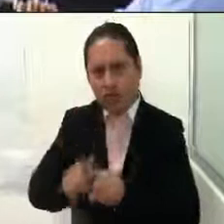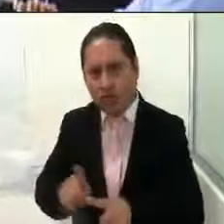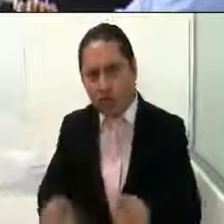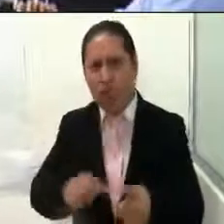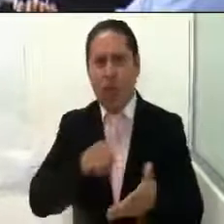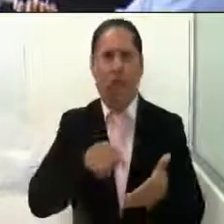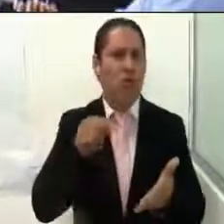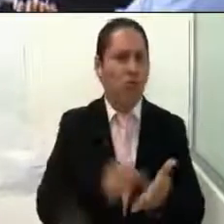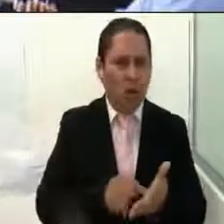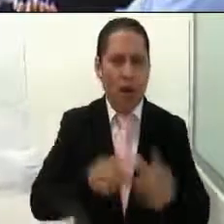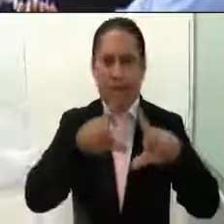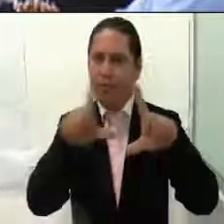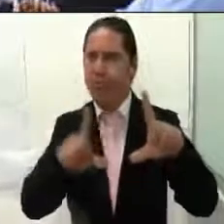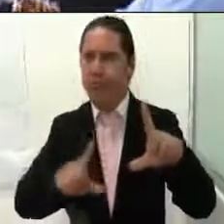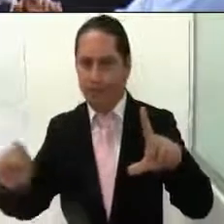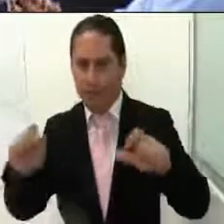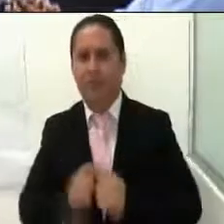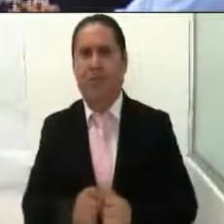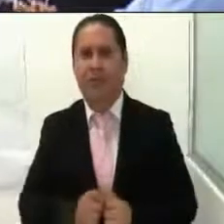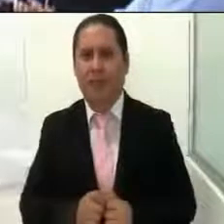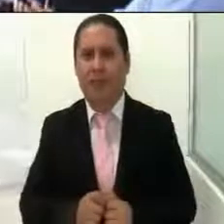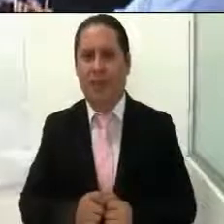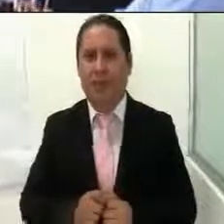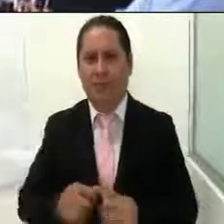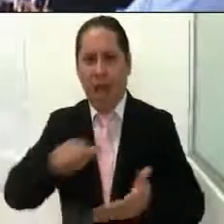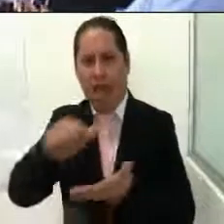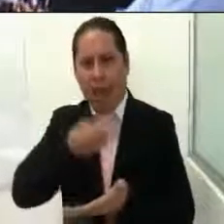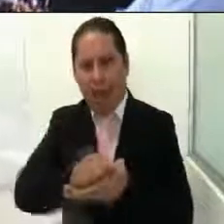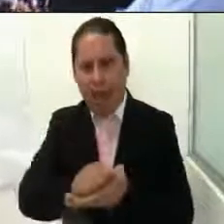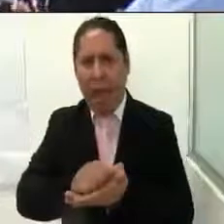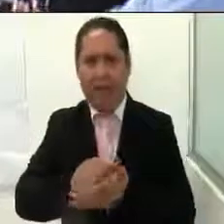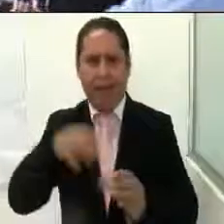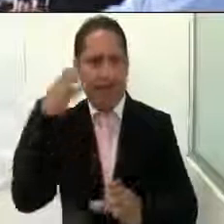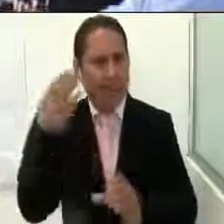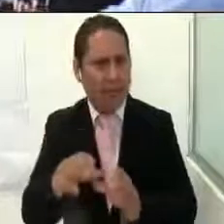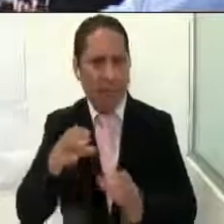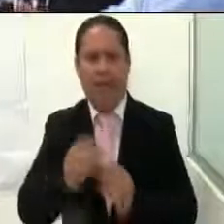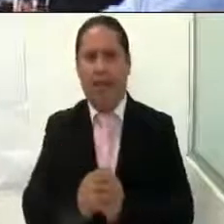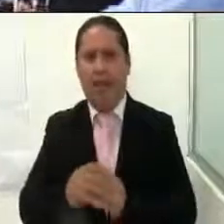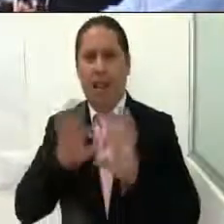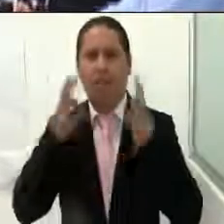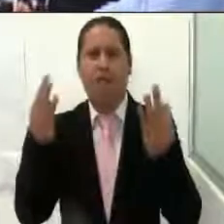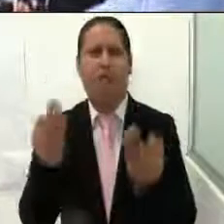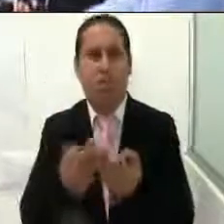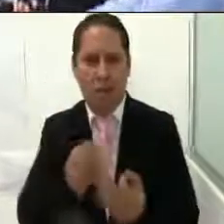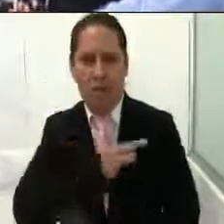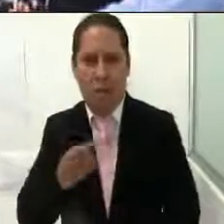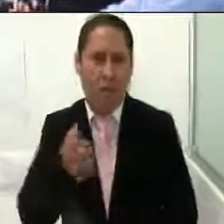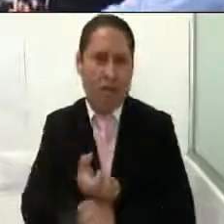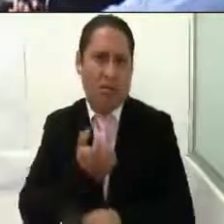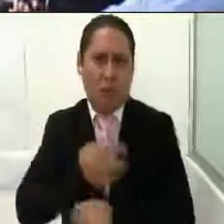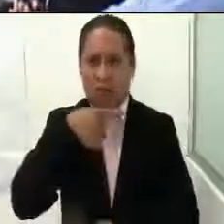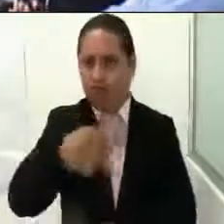república las actas certificadas se imprimen en los formatos que cada estado posee la